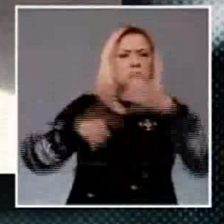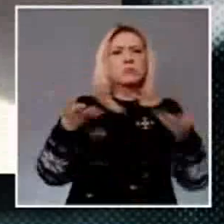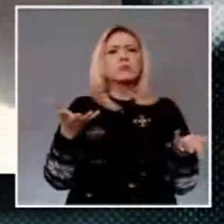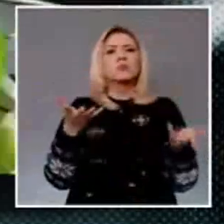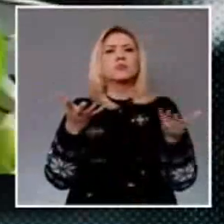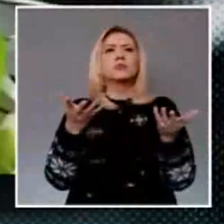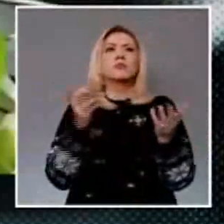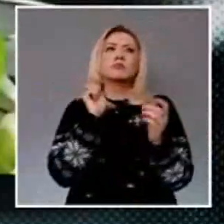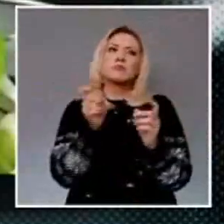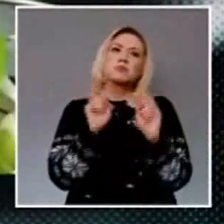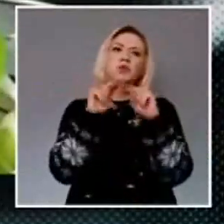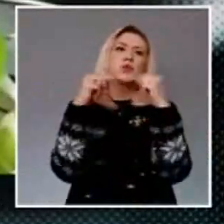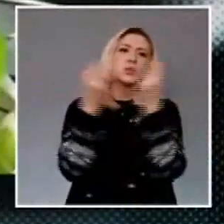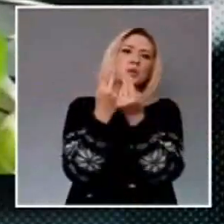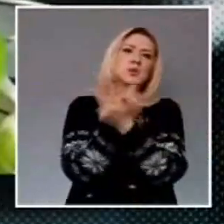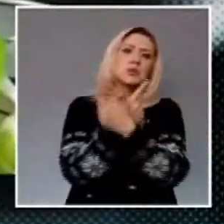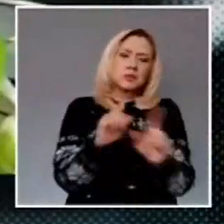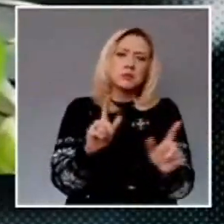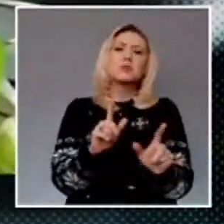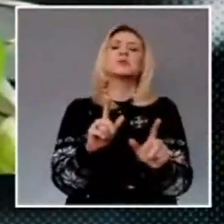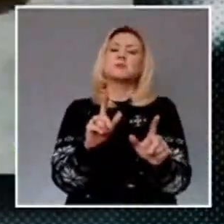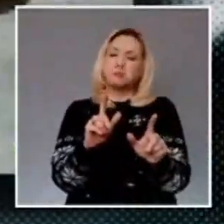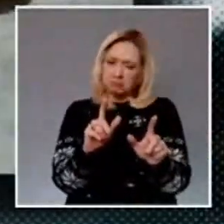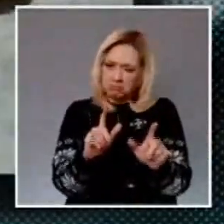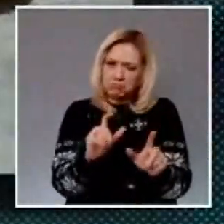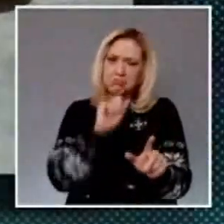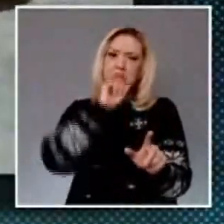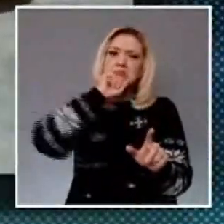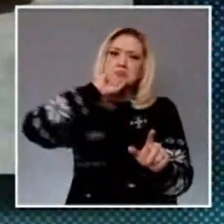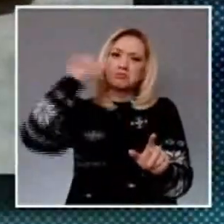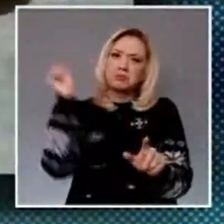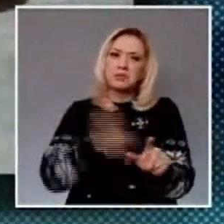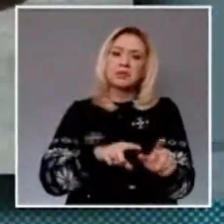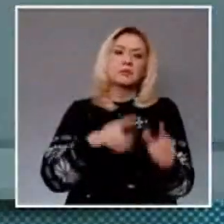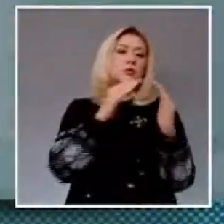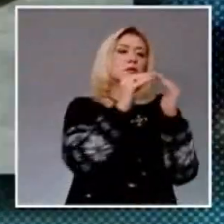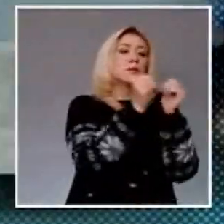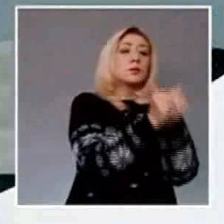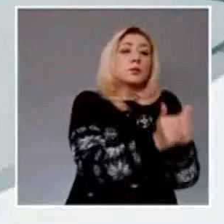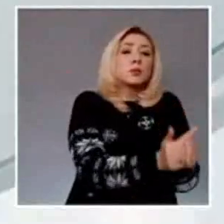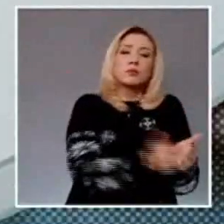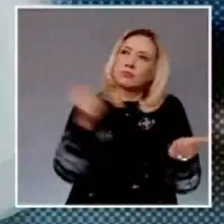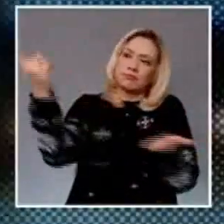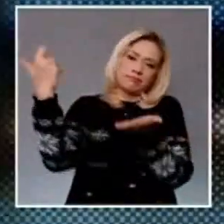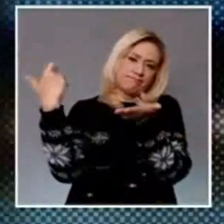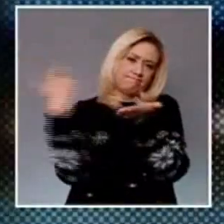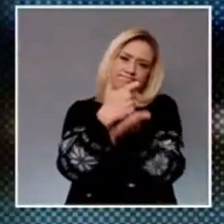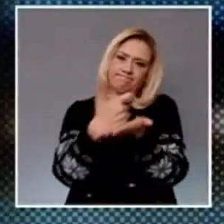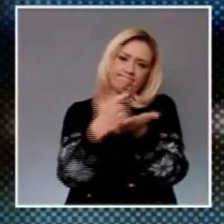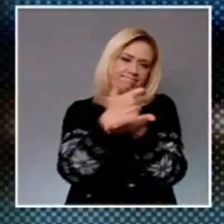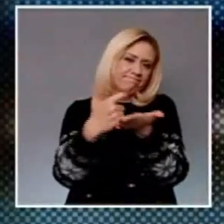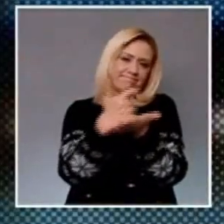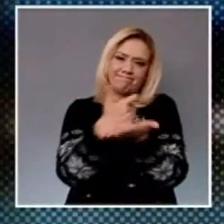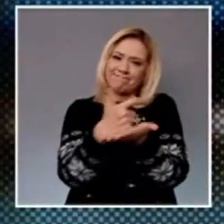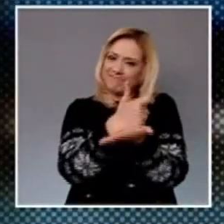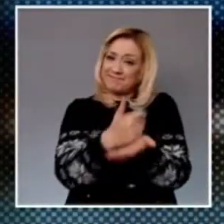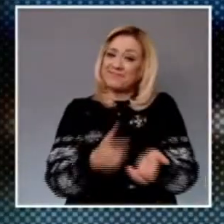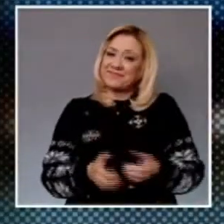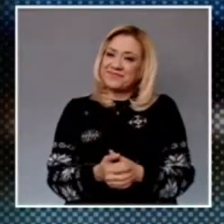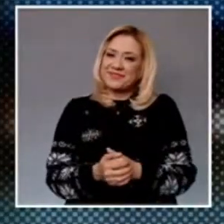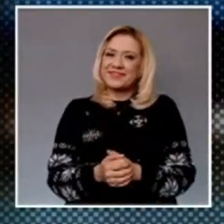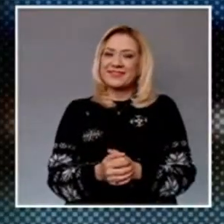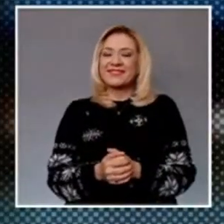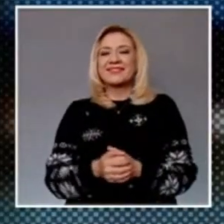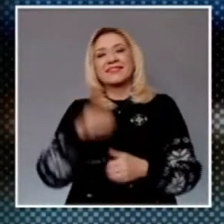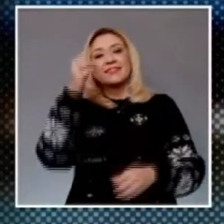se hayan dedicado al trabajo del hogar o labores de cuidado. El Poder Judicial de Sinaloa llevó